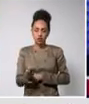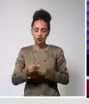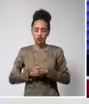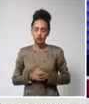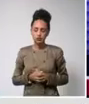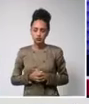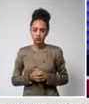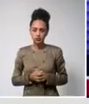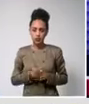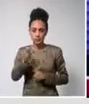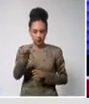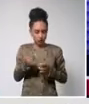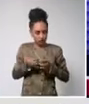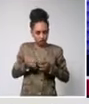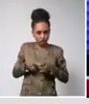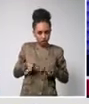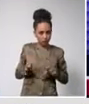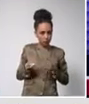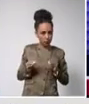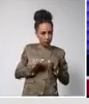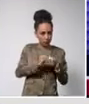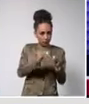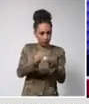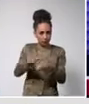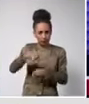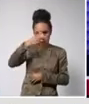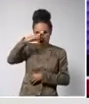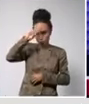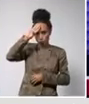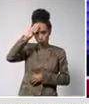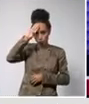Casos autóctonos. Ayer se confirman